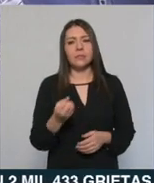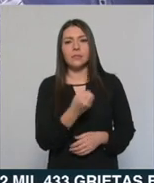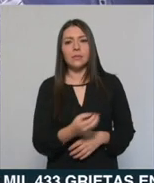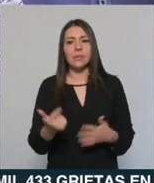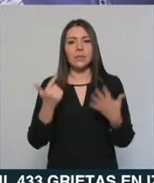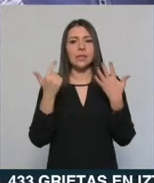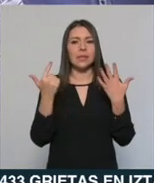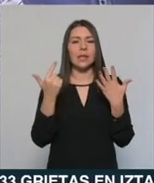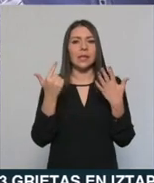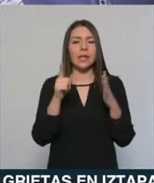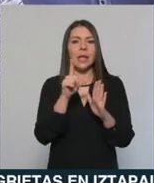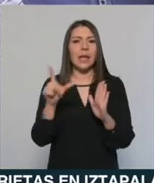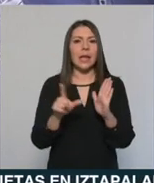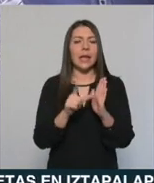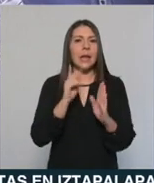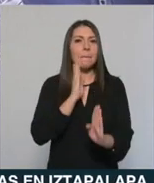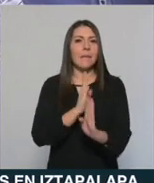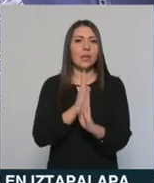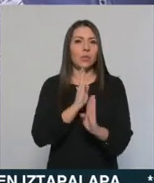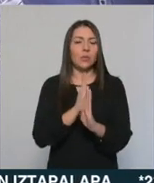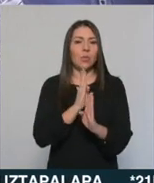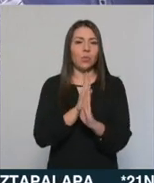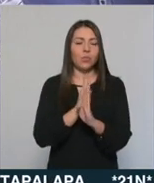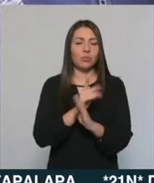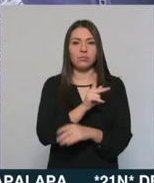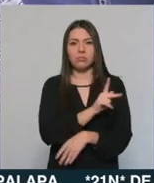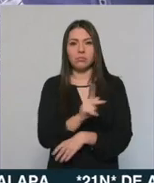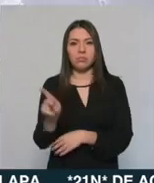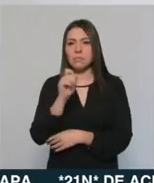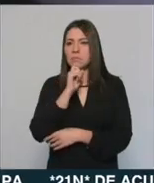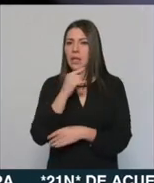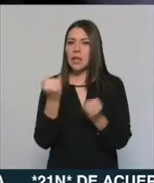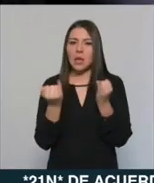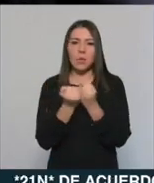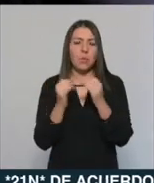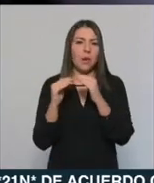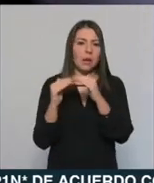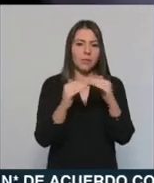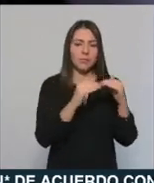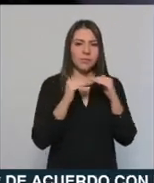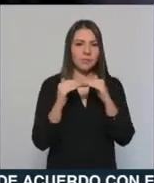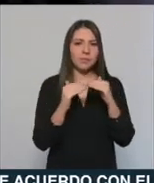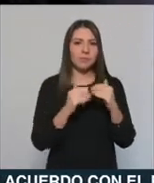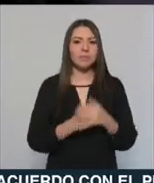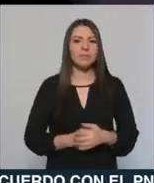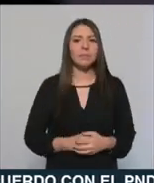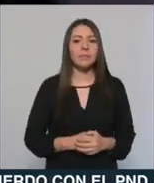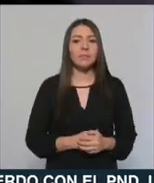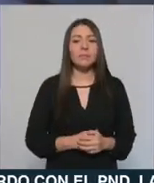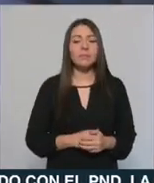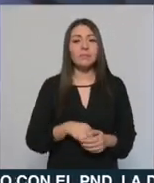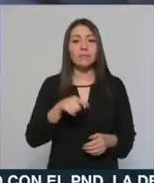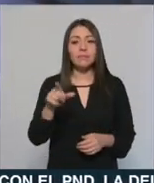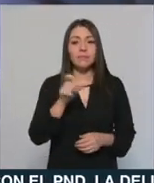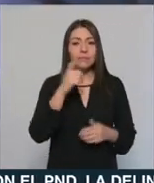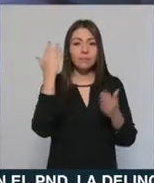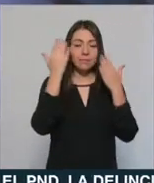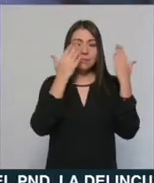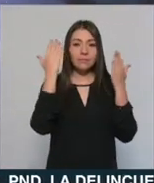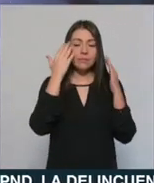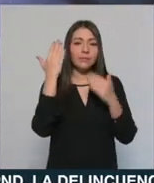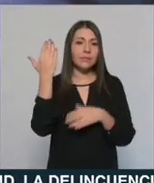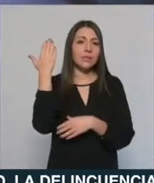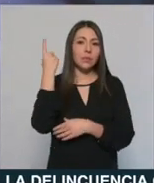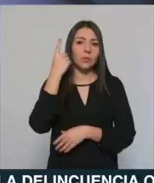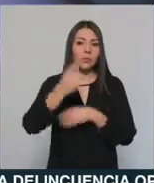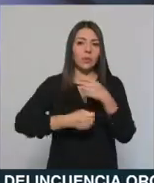Metrobús, las cuales actuamos de manera igual. Desde que el oficial concluyó su carrera policial hace un año,